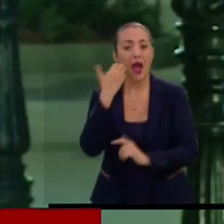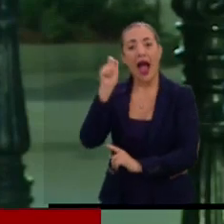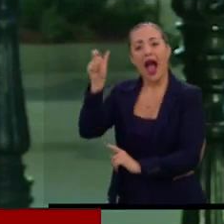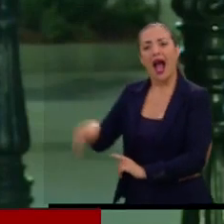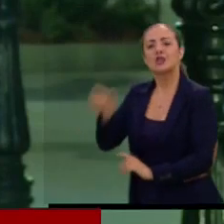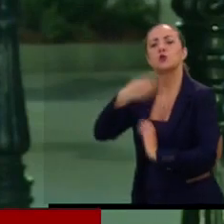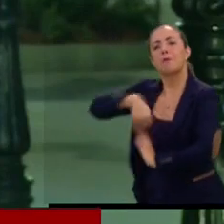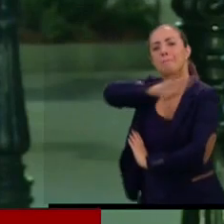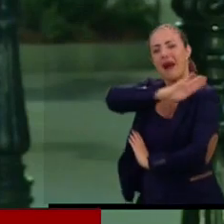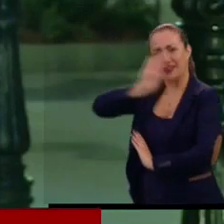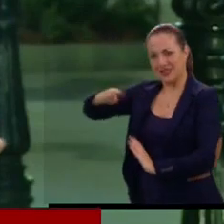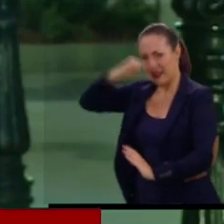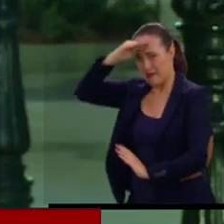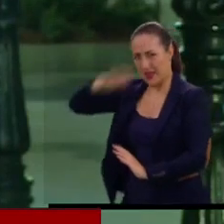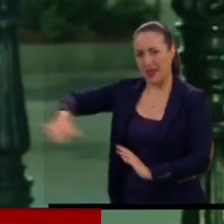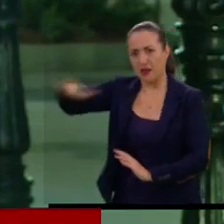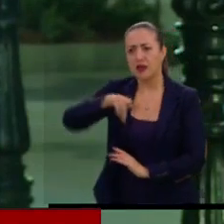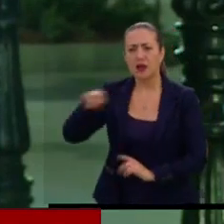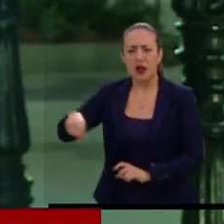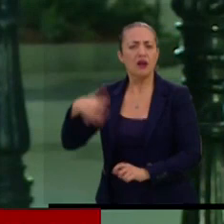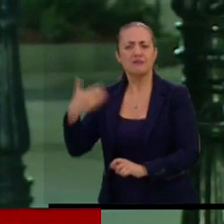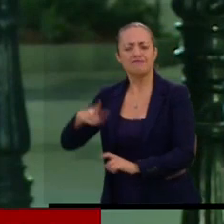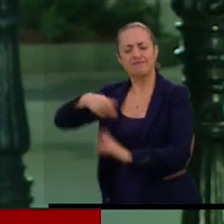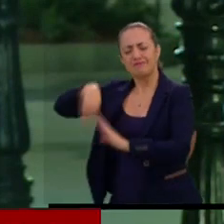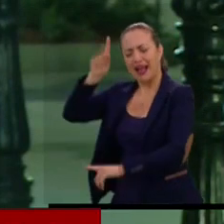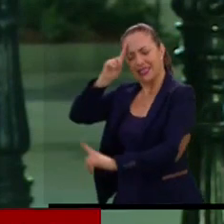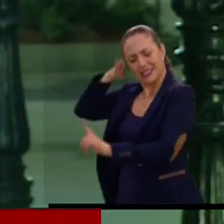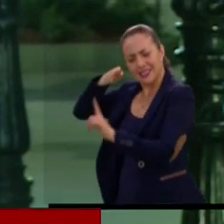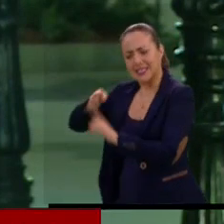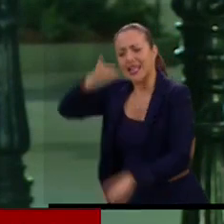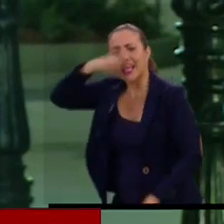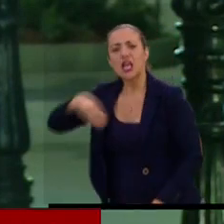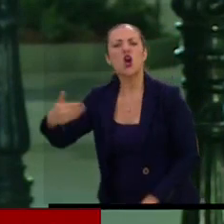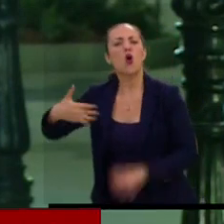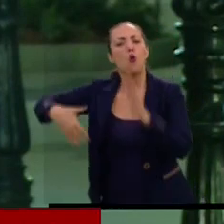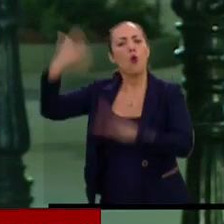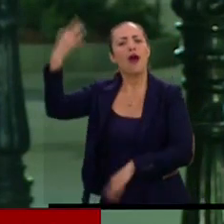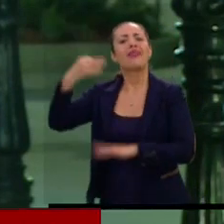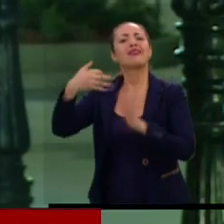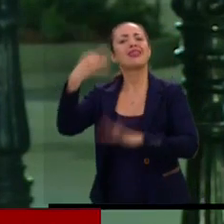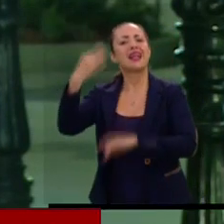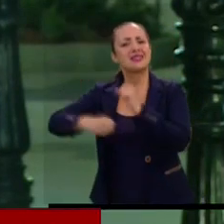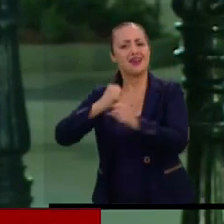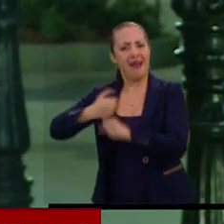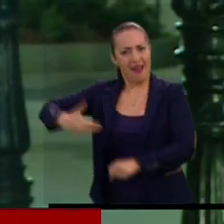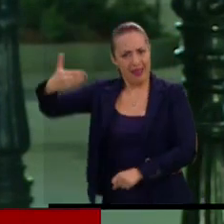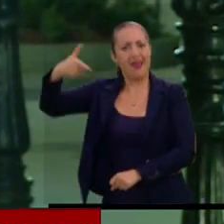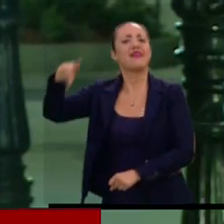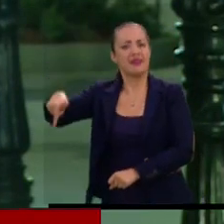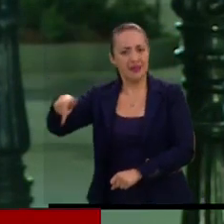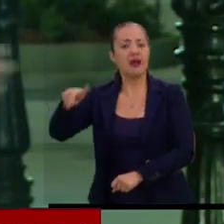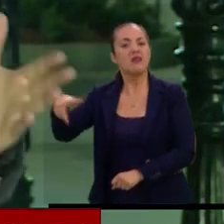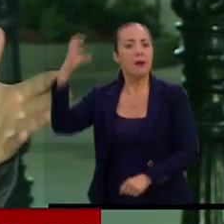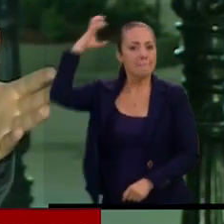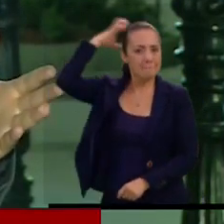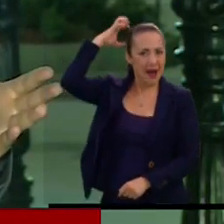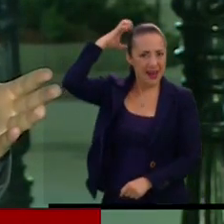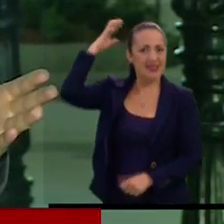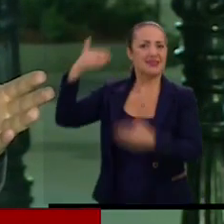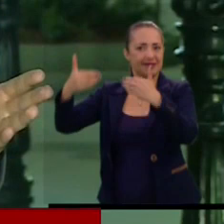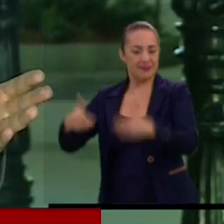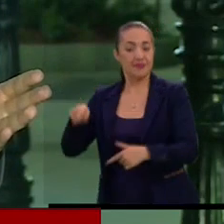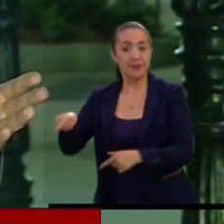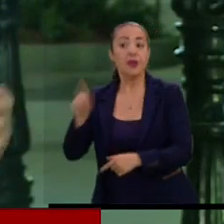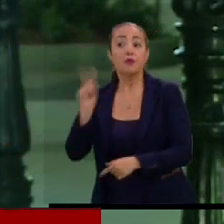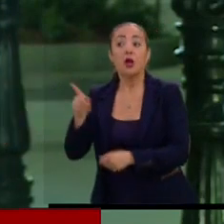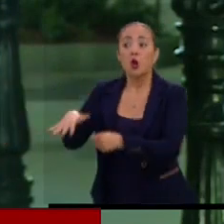una mujer que ha dado todo en su vida precisamente por su hijo, un pequeño de 13 años que tiene parálisis cerebral. Pero en medio de la cuarentena